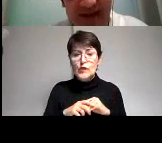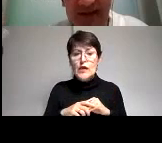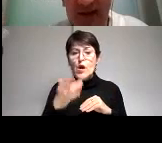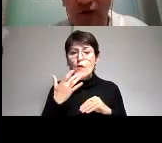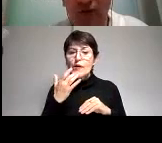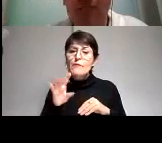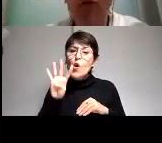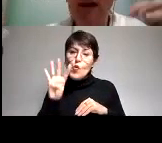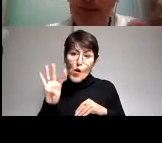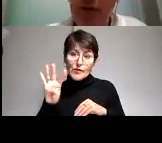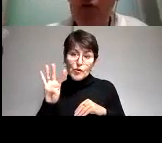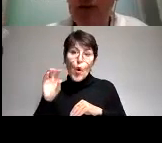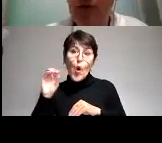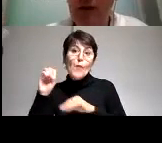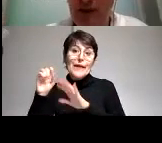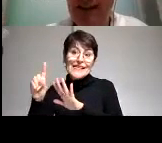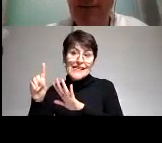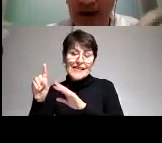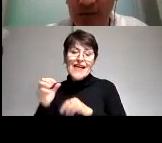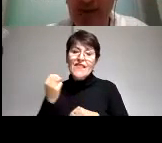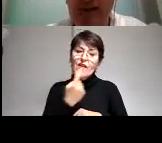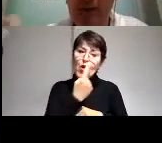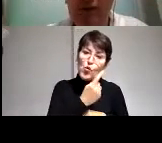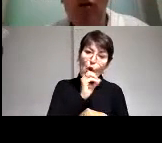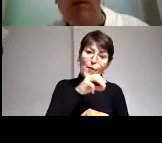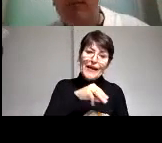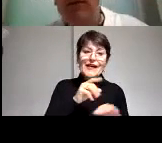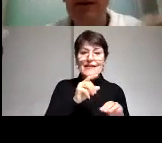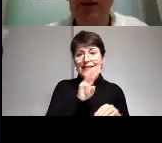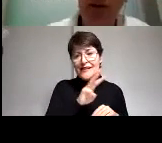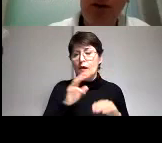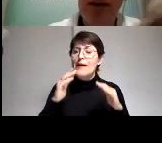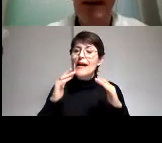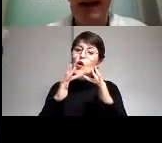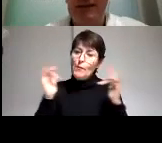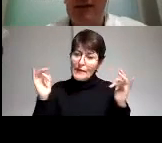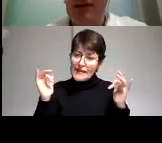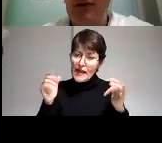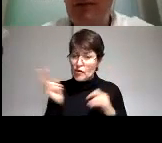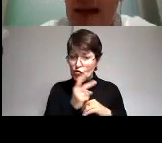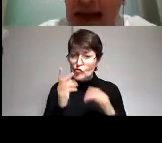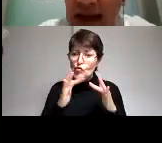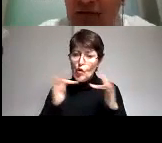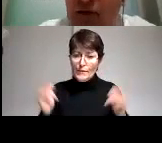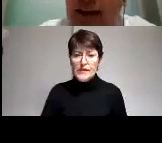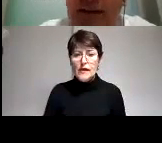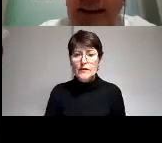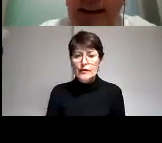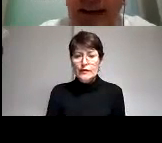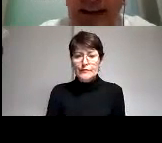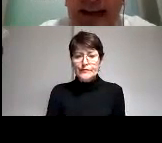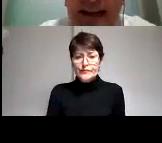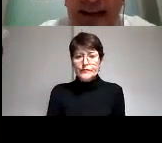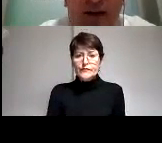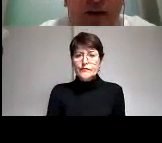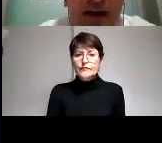omega 6 que consumamos, hemos de consumir una de omega 3 para compensar este proceso proinflamatorio antiinflamatorio. Afortunadamente,